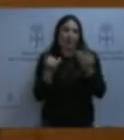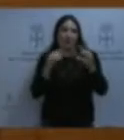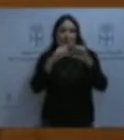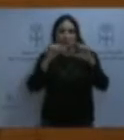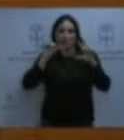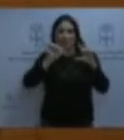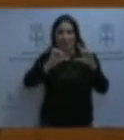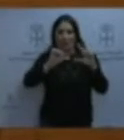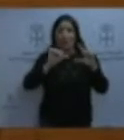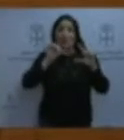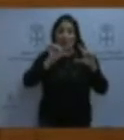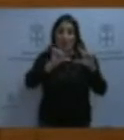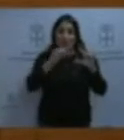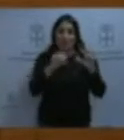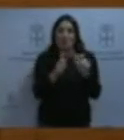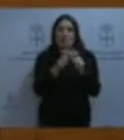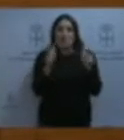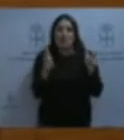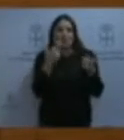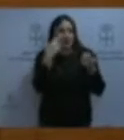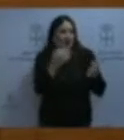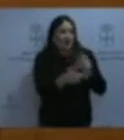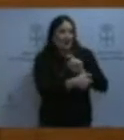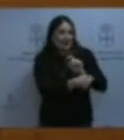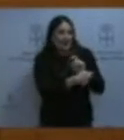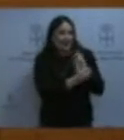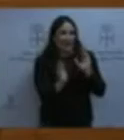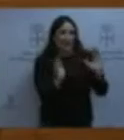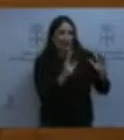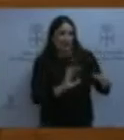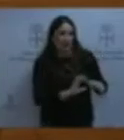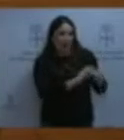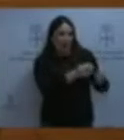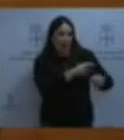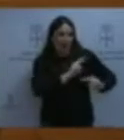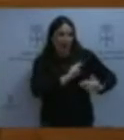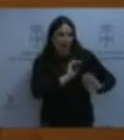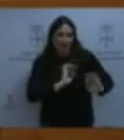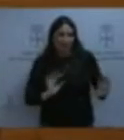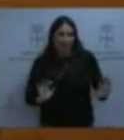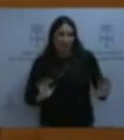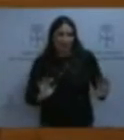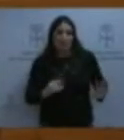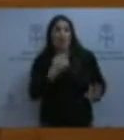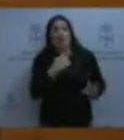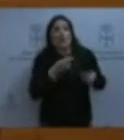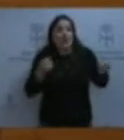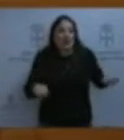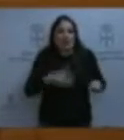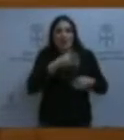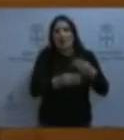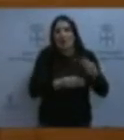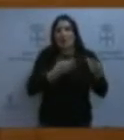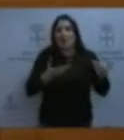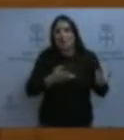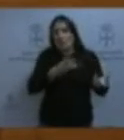central también aumentarla. Y no me ha hablado de ningún tipo de estrategia estacional, ¿no? Me ha hablado de campañas que están haciendo, pero queremos